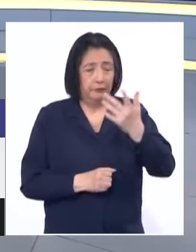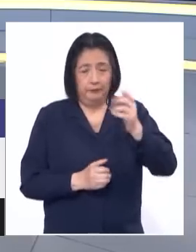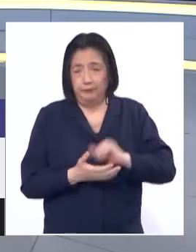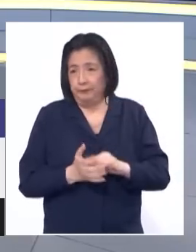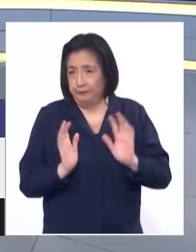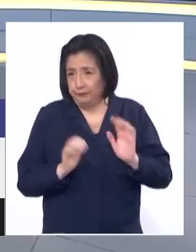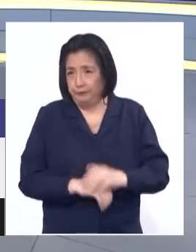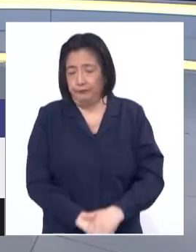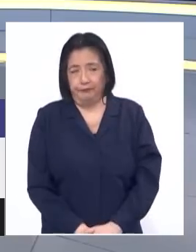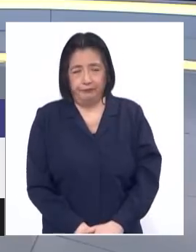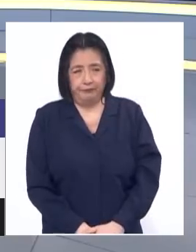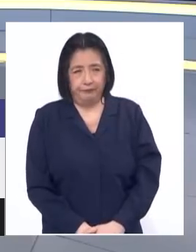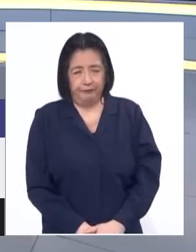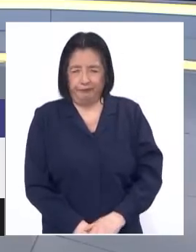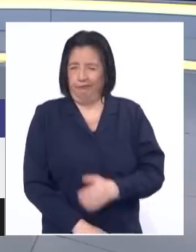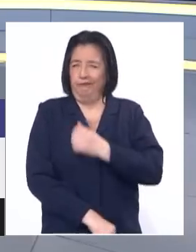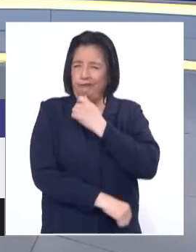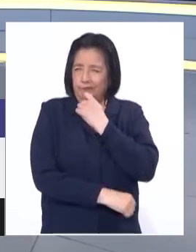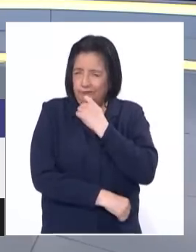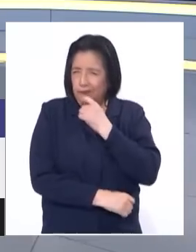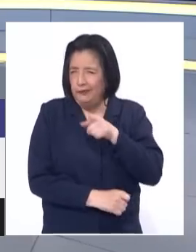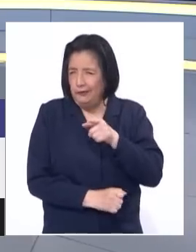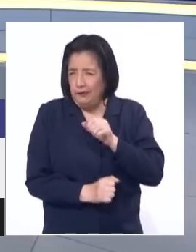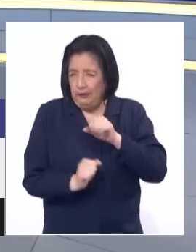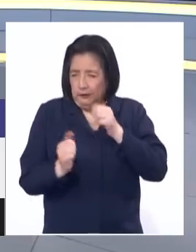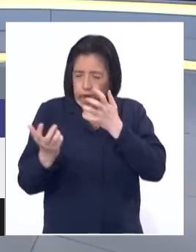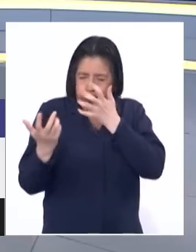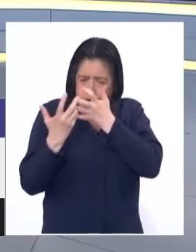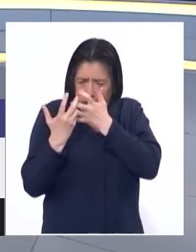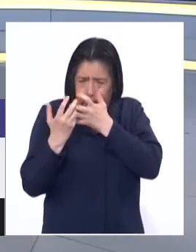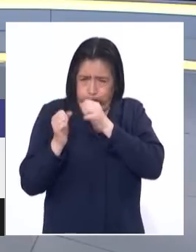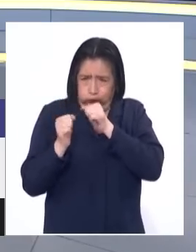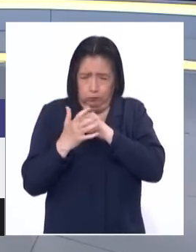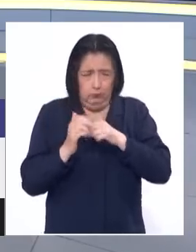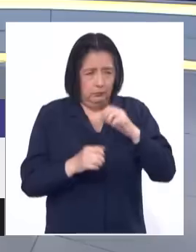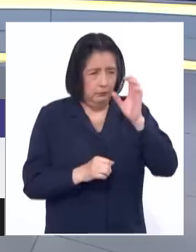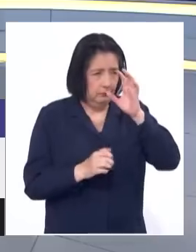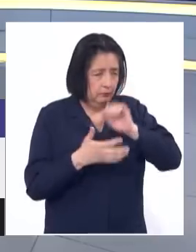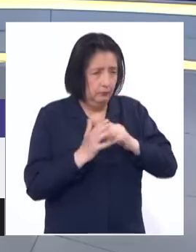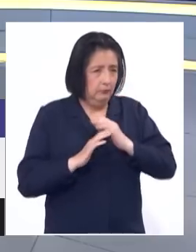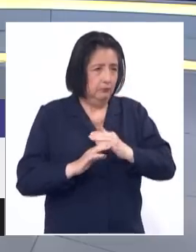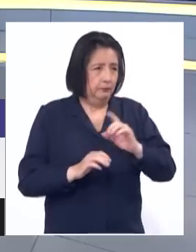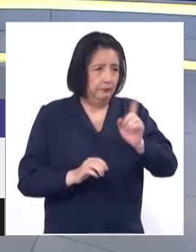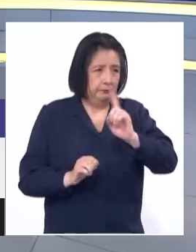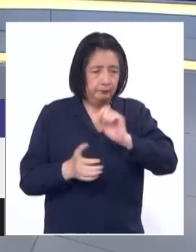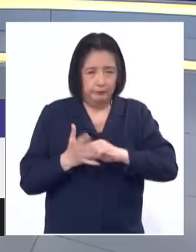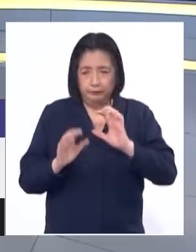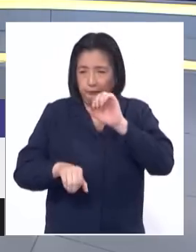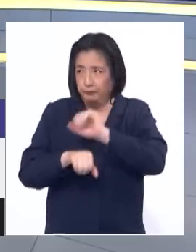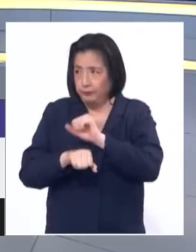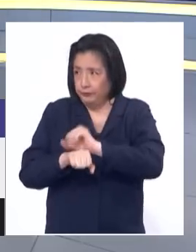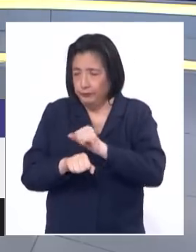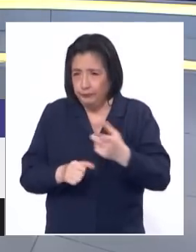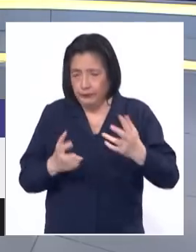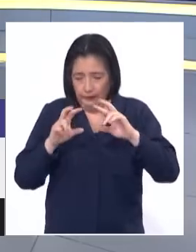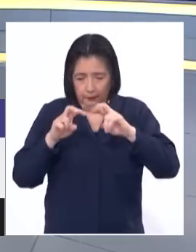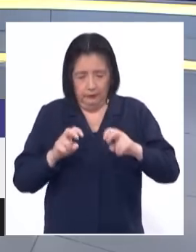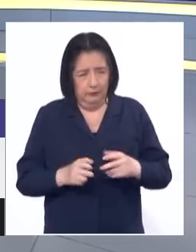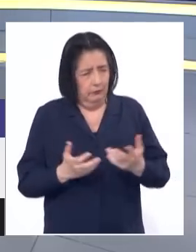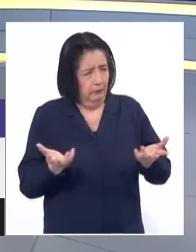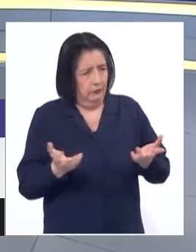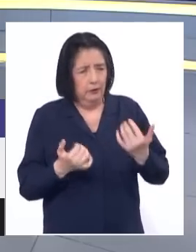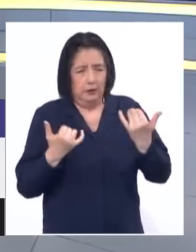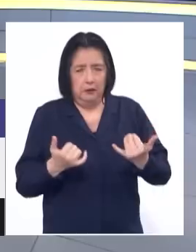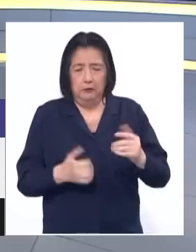Entonces, ¿fue una coincidencia? ¿Fue buscando evitar que se den esas detenciones, esta investigación?